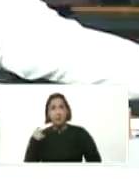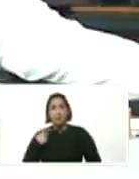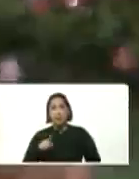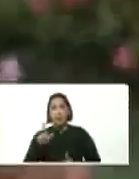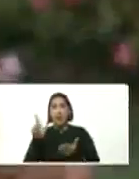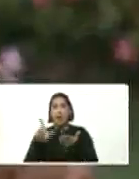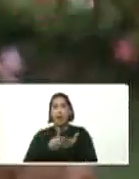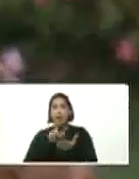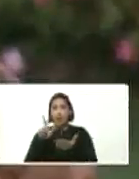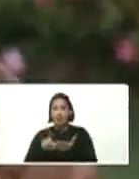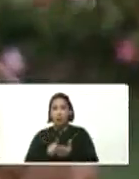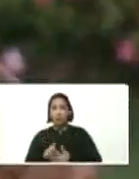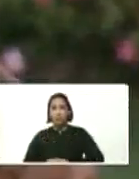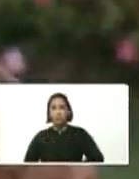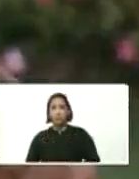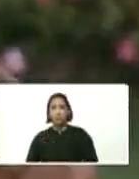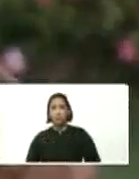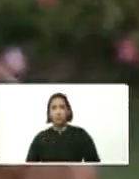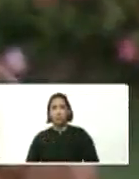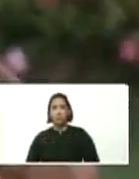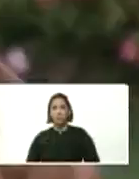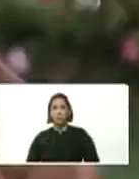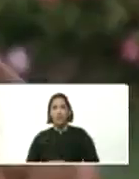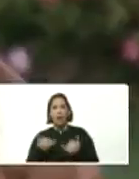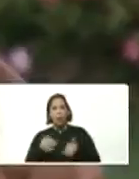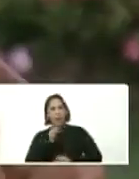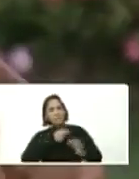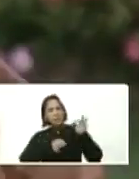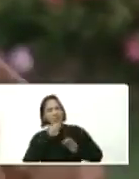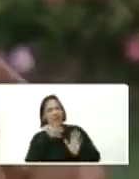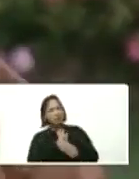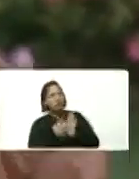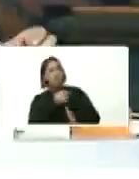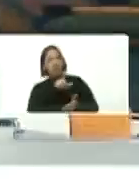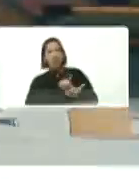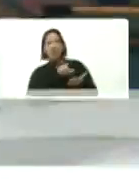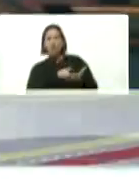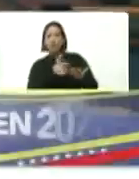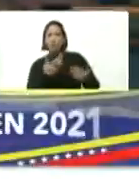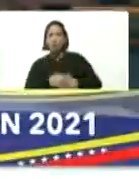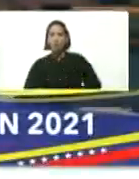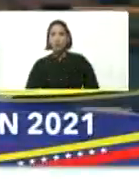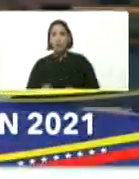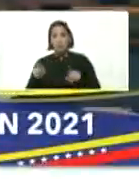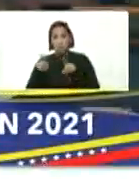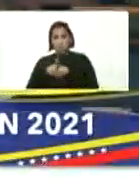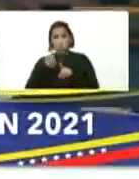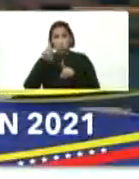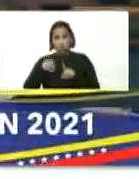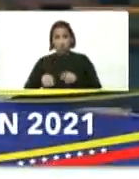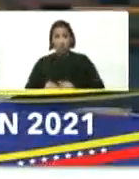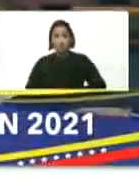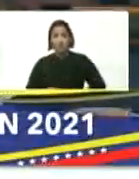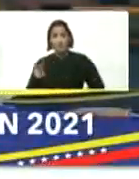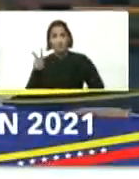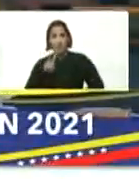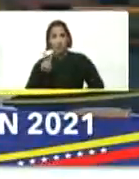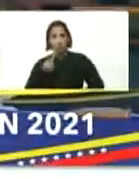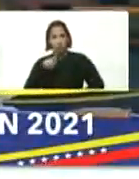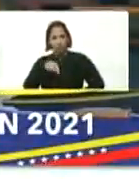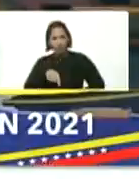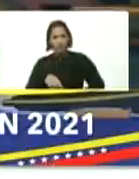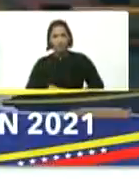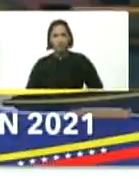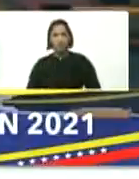libros. Tenme eso por allá, Raulín. Ahora me explicas qué me quieres decir con ese libro. No. Igualmente tenemos en Venezuela a